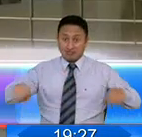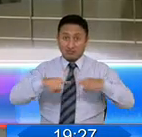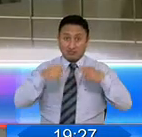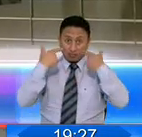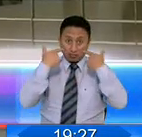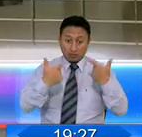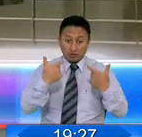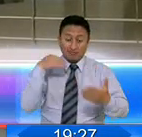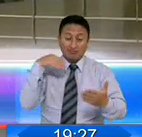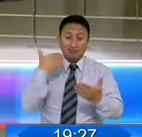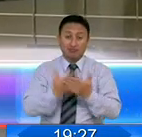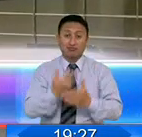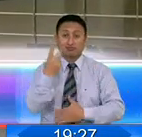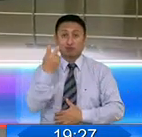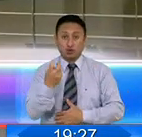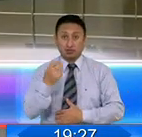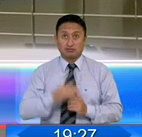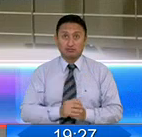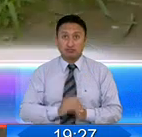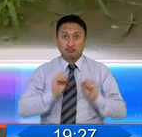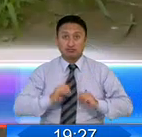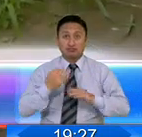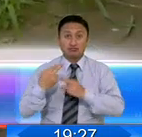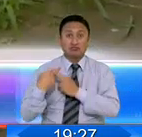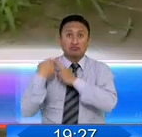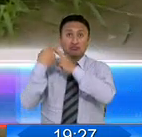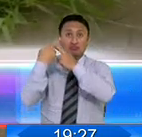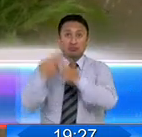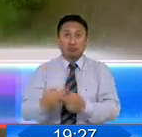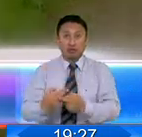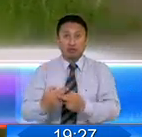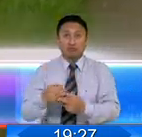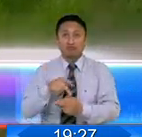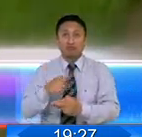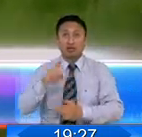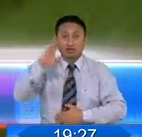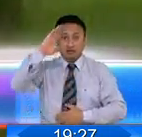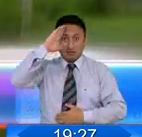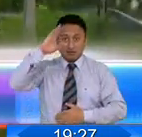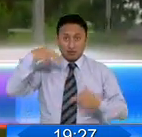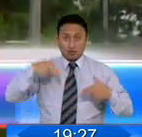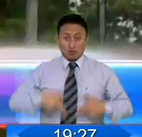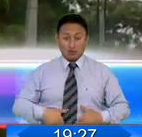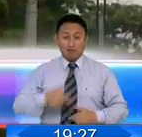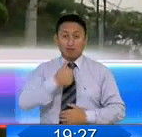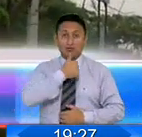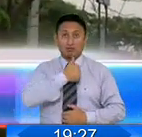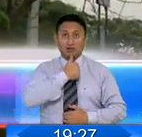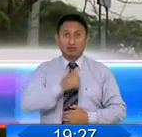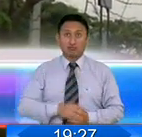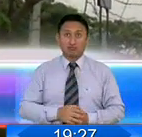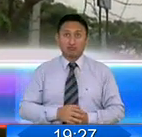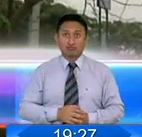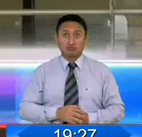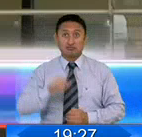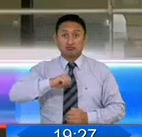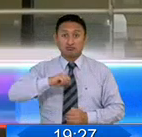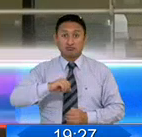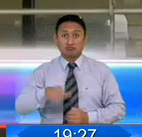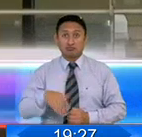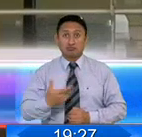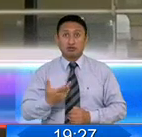la medianoche. De ahí la custodia bajo los hombros del guardia de seguridad privada, que habría estado bajo